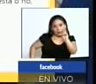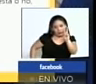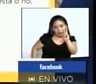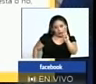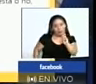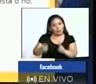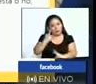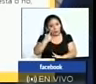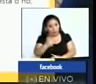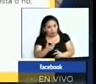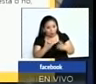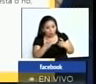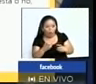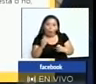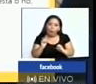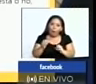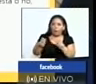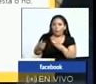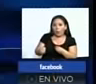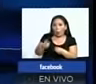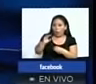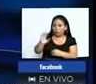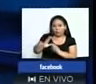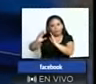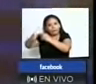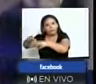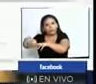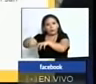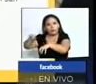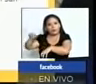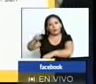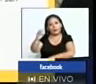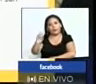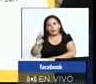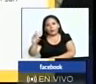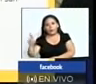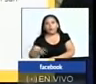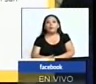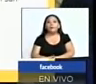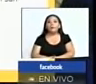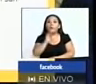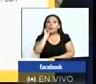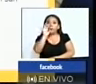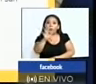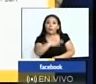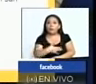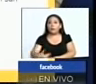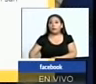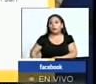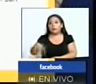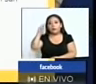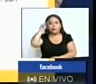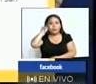el sistema está o no aislado en Oriente. Manifestó así el mandatario y agregó que después del análisis segregado